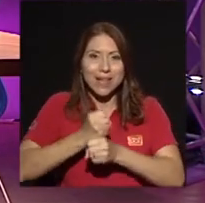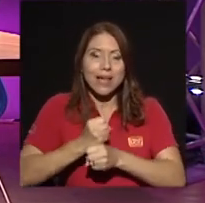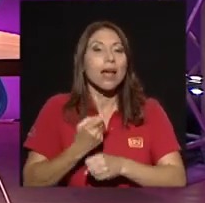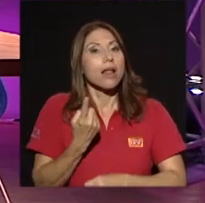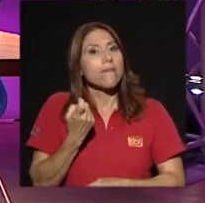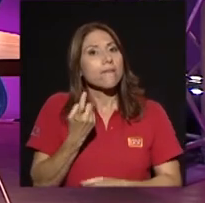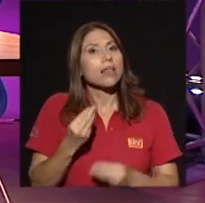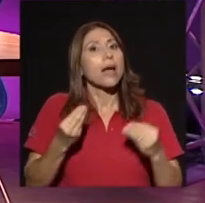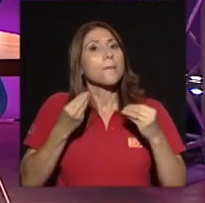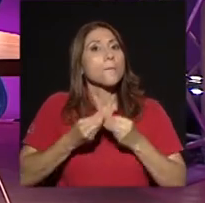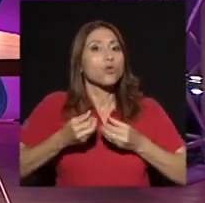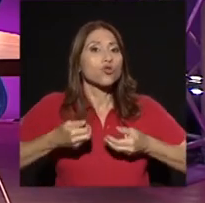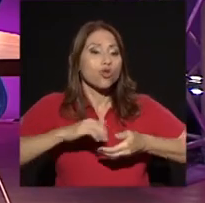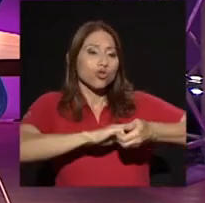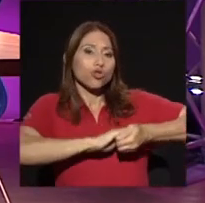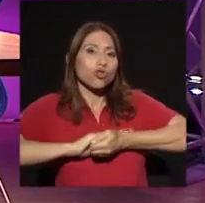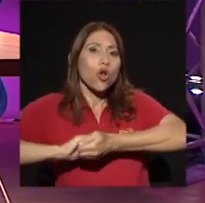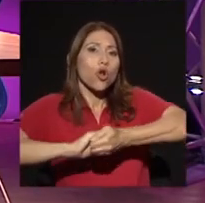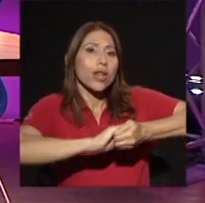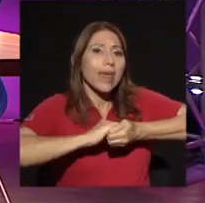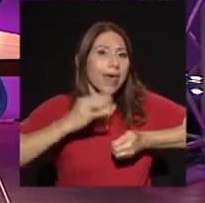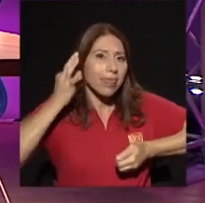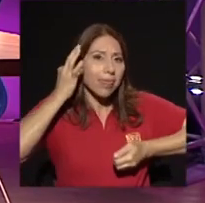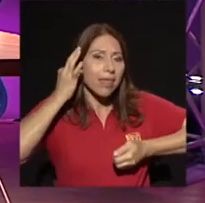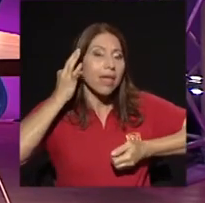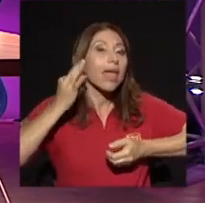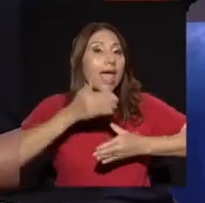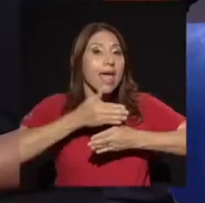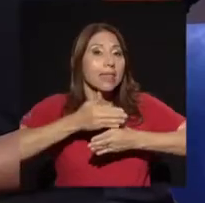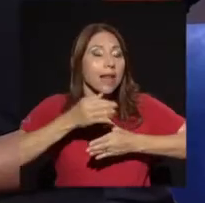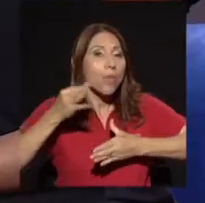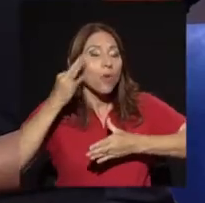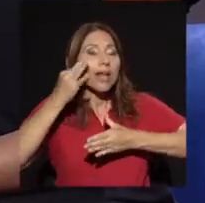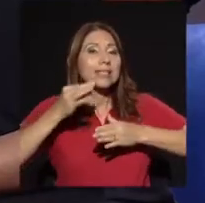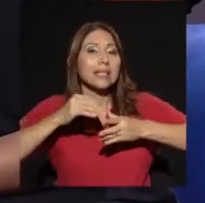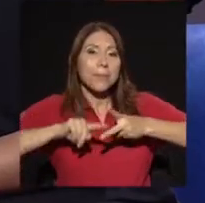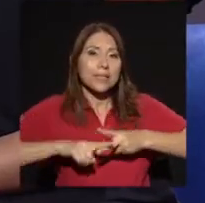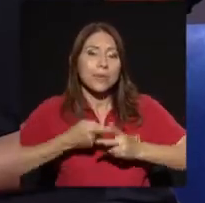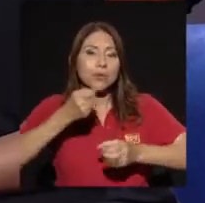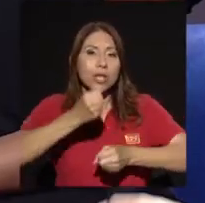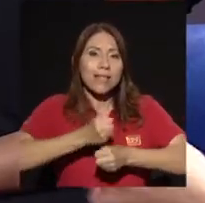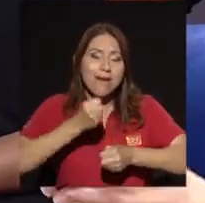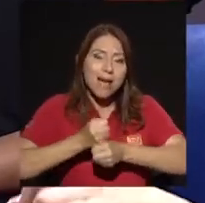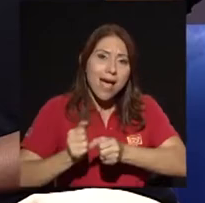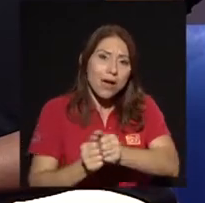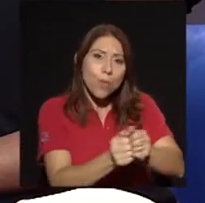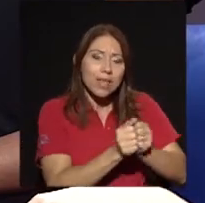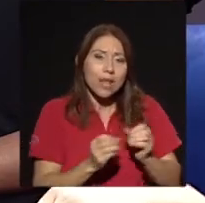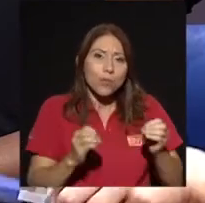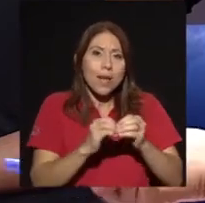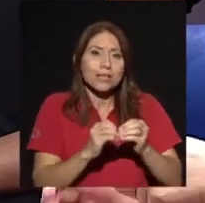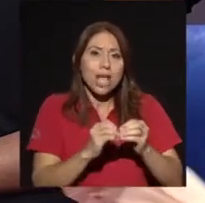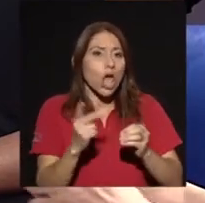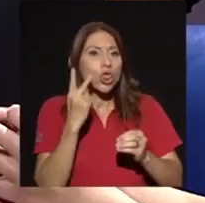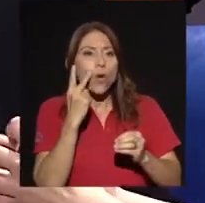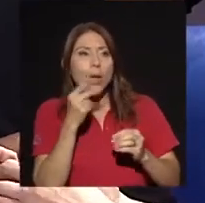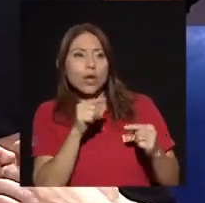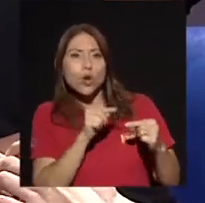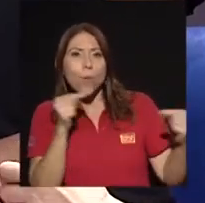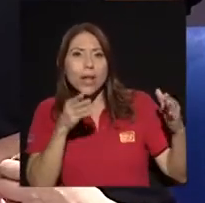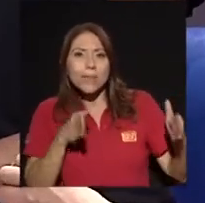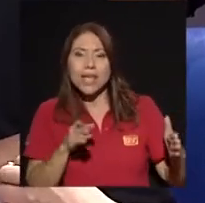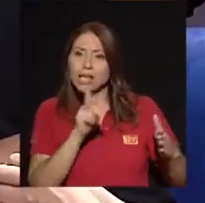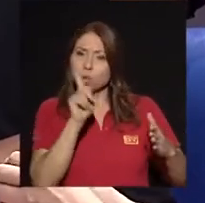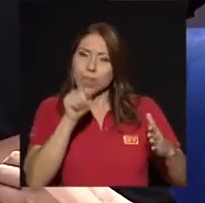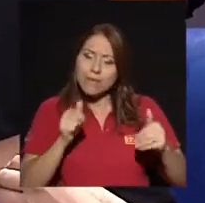mucha sororidad, que entre las mujeres empecemos a acompañarnos más, que empecemos a trabajar en conjunto, no vernos como enemigas, sino como aliadas